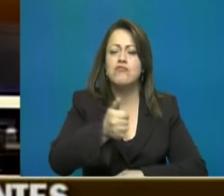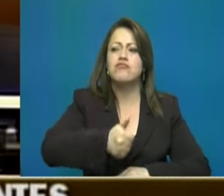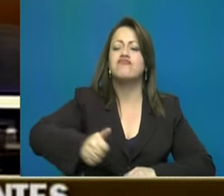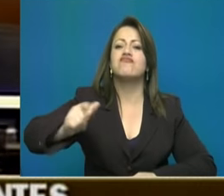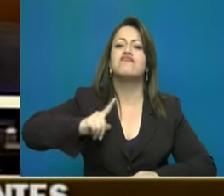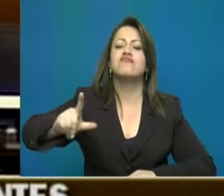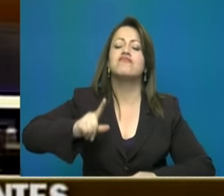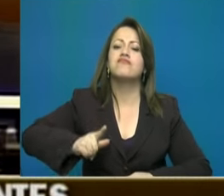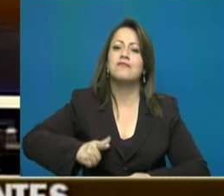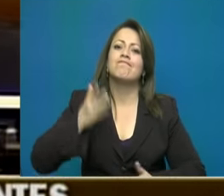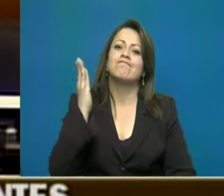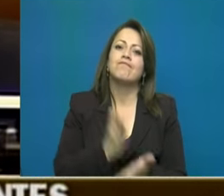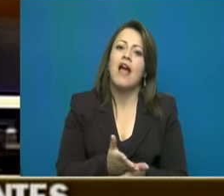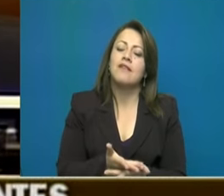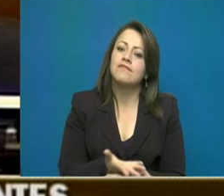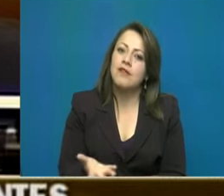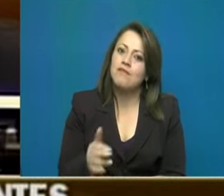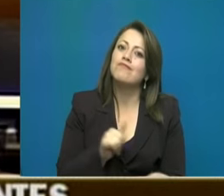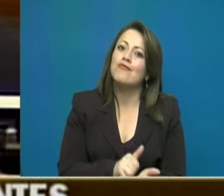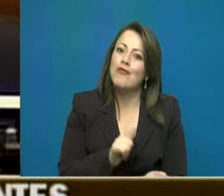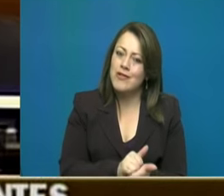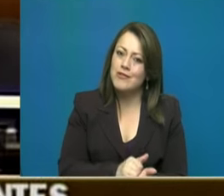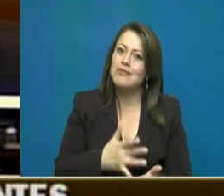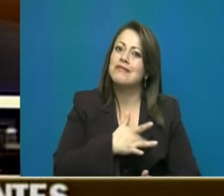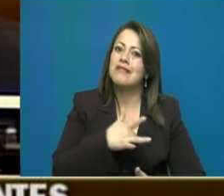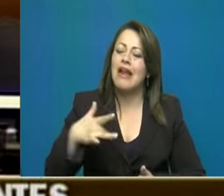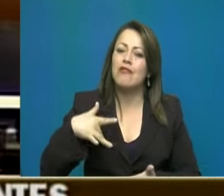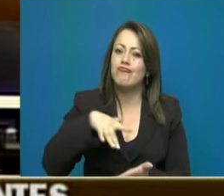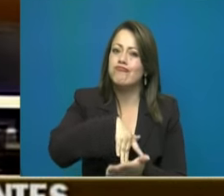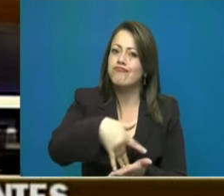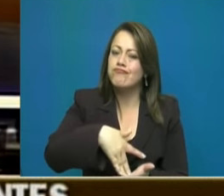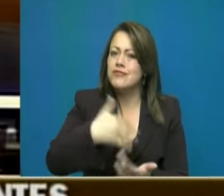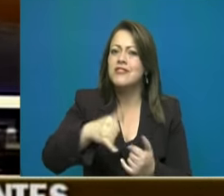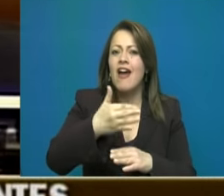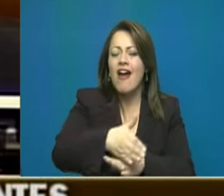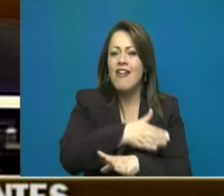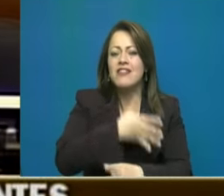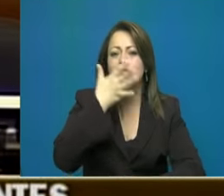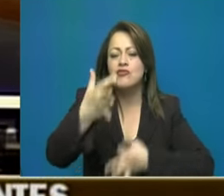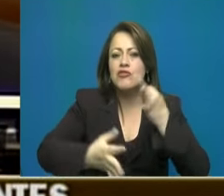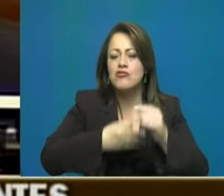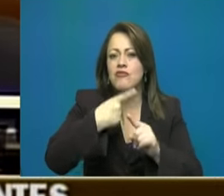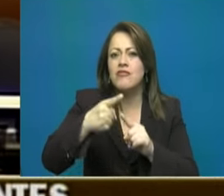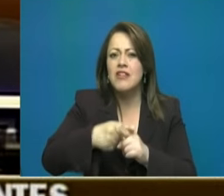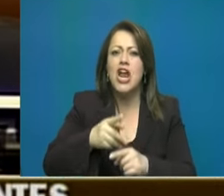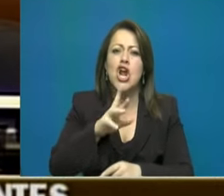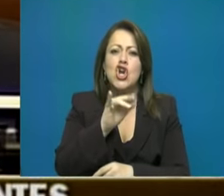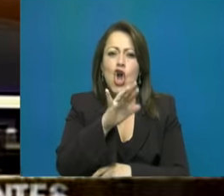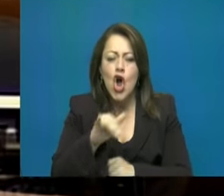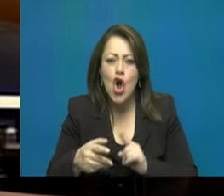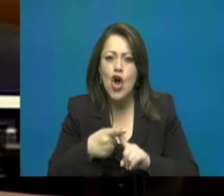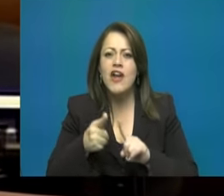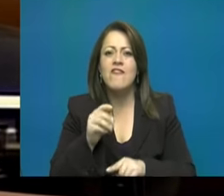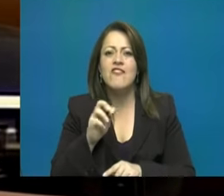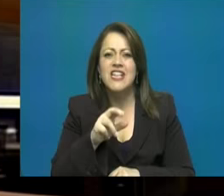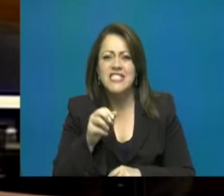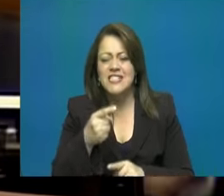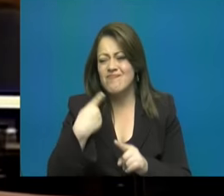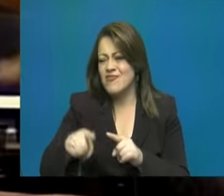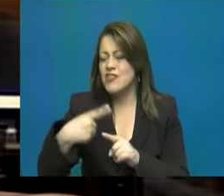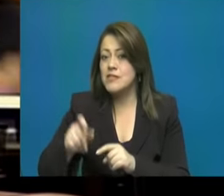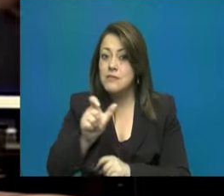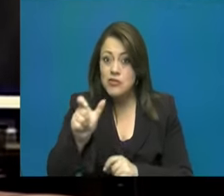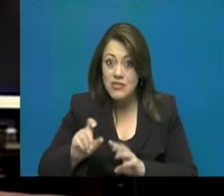sido ampliamente denunciados y entre los que se incluyen, dentro de las denuncias de los sectores sociales, Roy Barreras, Dilia Francisca Toro, entre otras